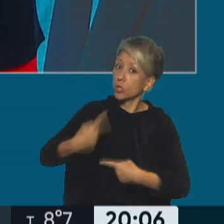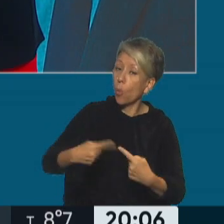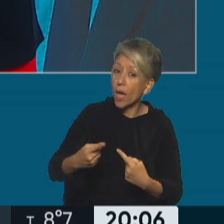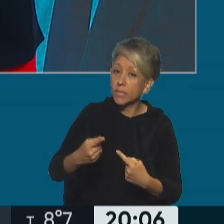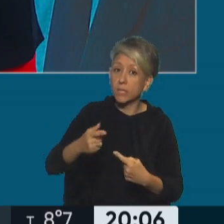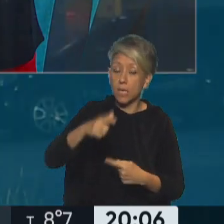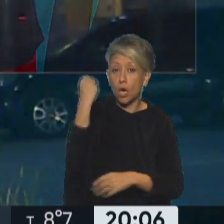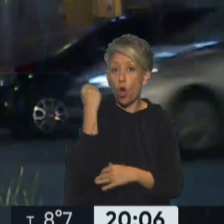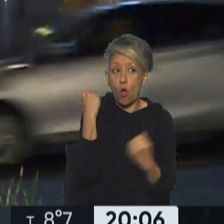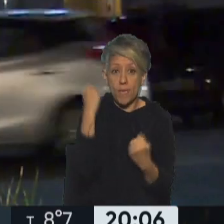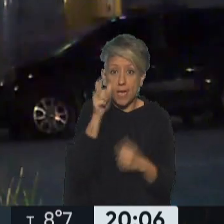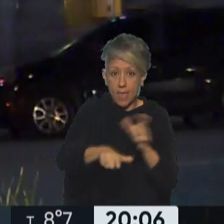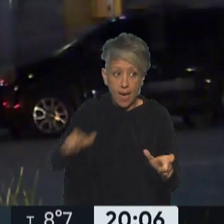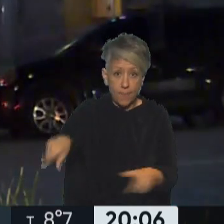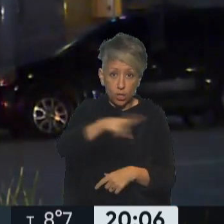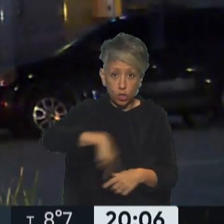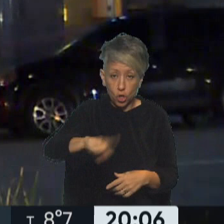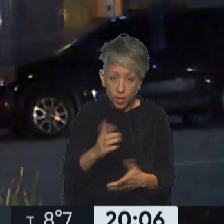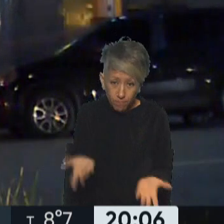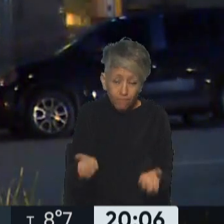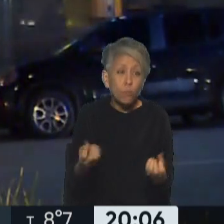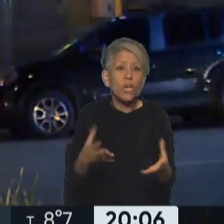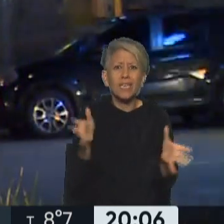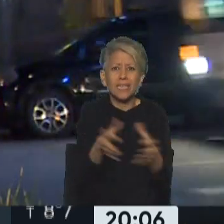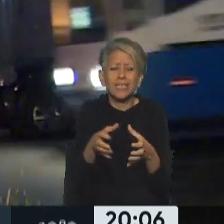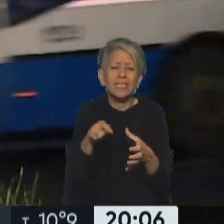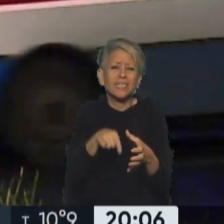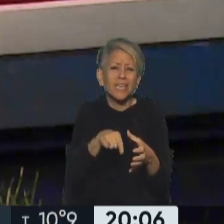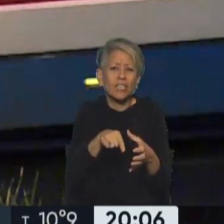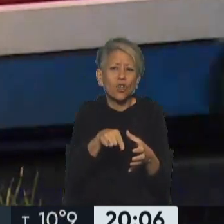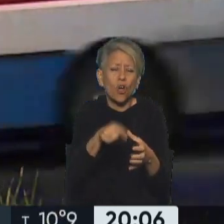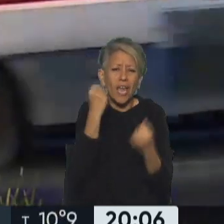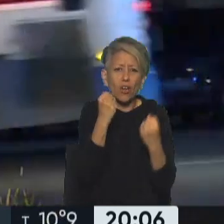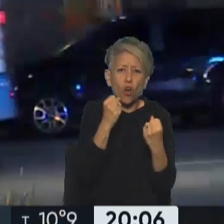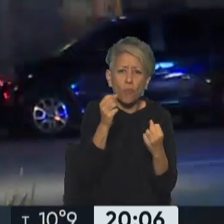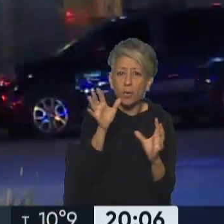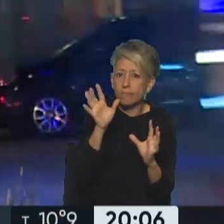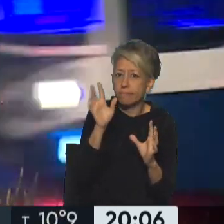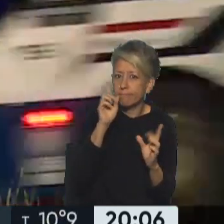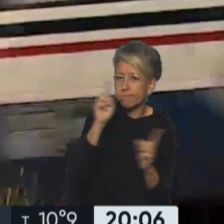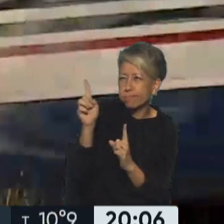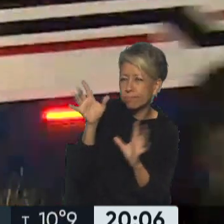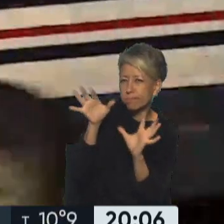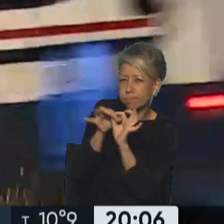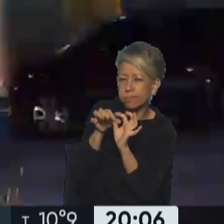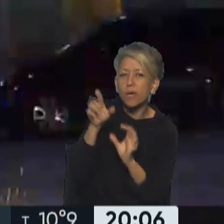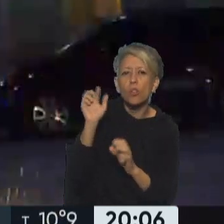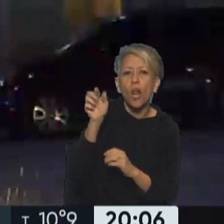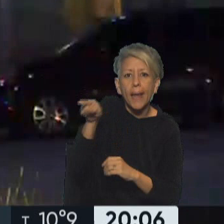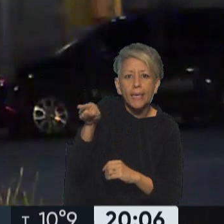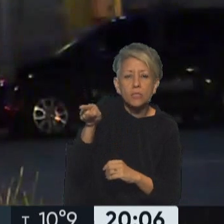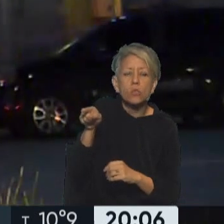real, porque son cada vez más los sectores económicos que se terminan referenciando en estos dólares, porque a propósito de esto y de